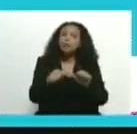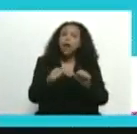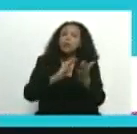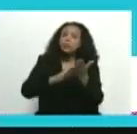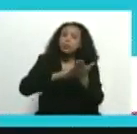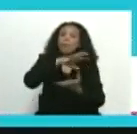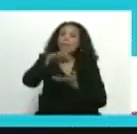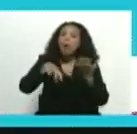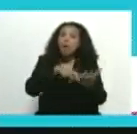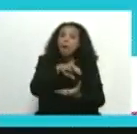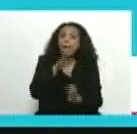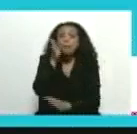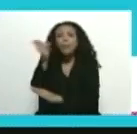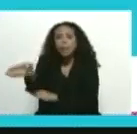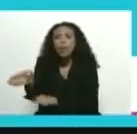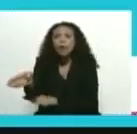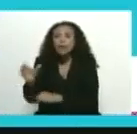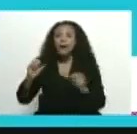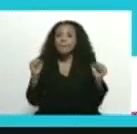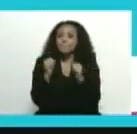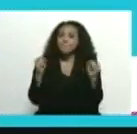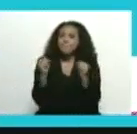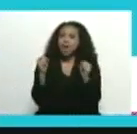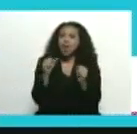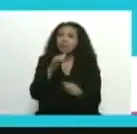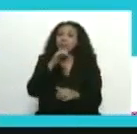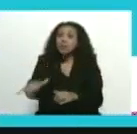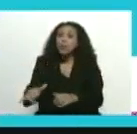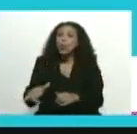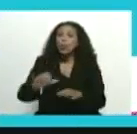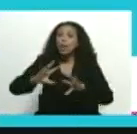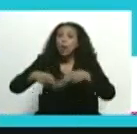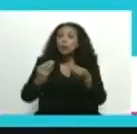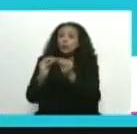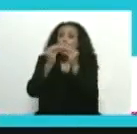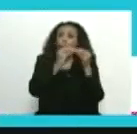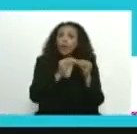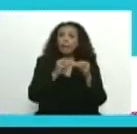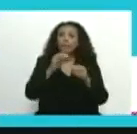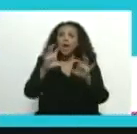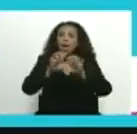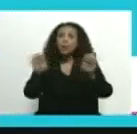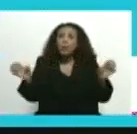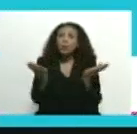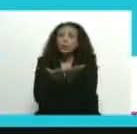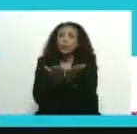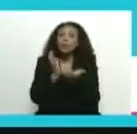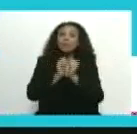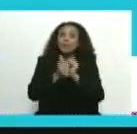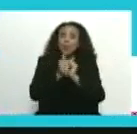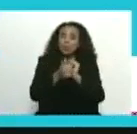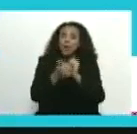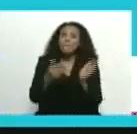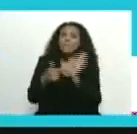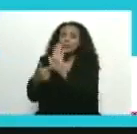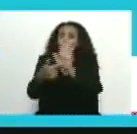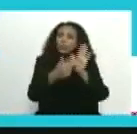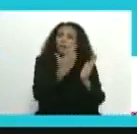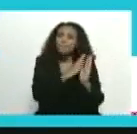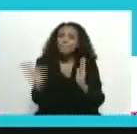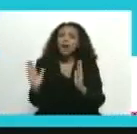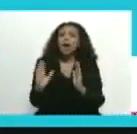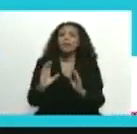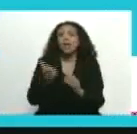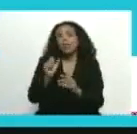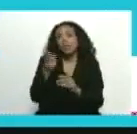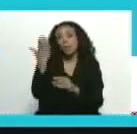resolviendo casos y nos trasladaremos hasta Mérida, donde la denuncia de la rehabilitación de la Unidad Educativa Talento Deportivo, presentada en el programa número